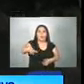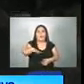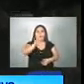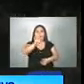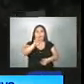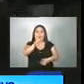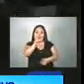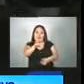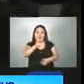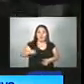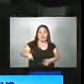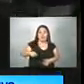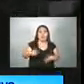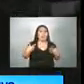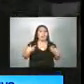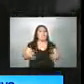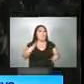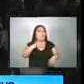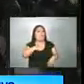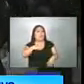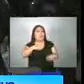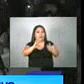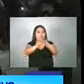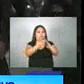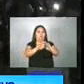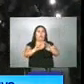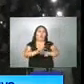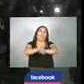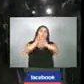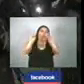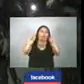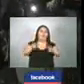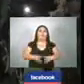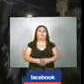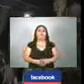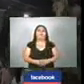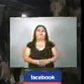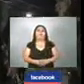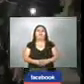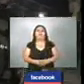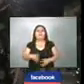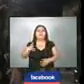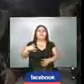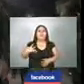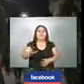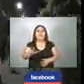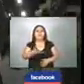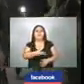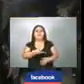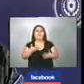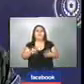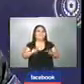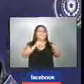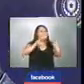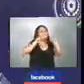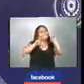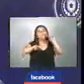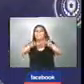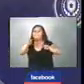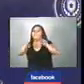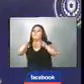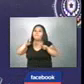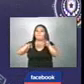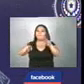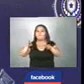municipio ya se han recuperado barrios y colonias asediados por criminales. Hemos seguido realizando operaciones de